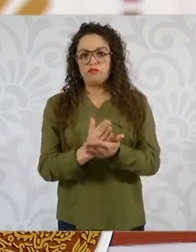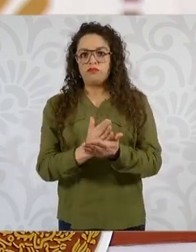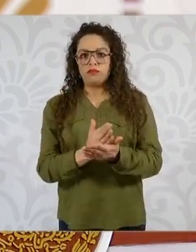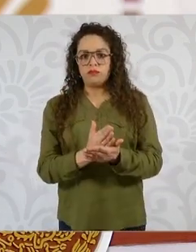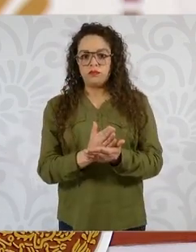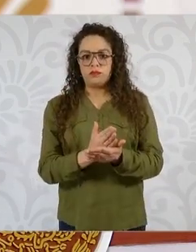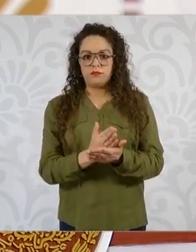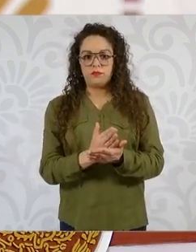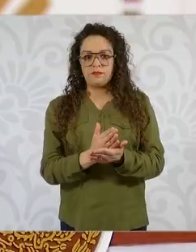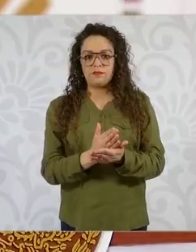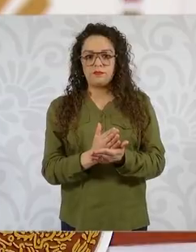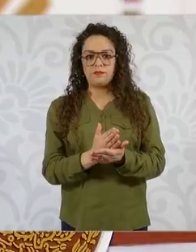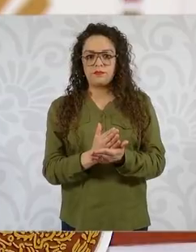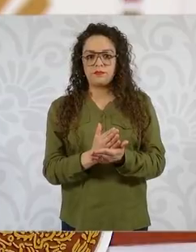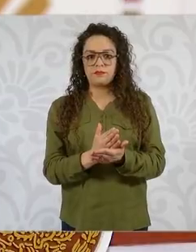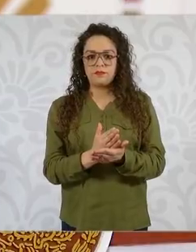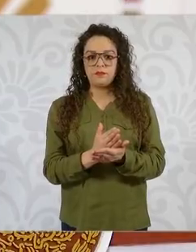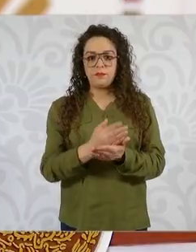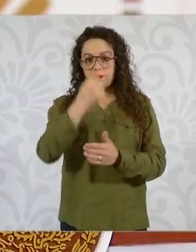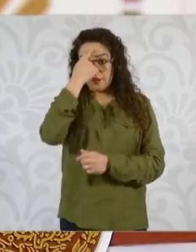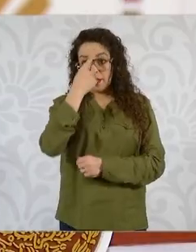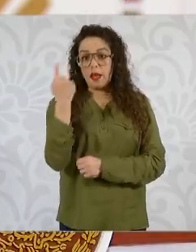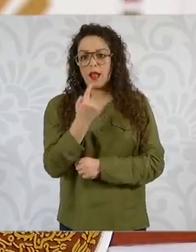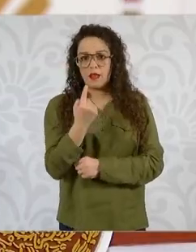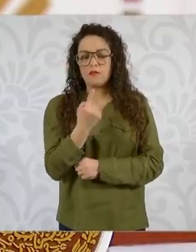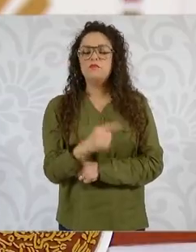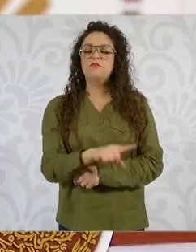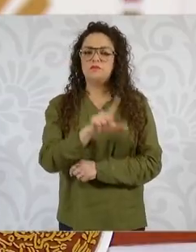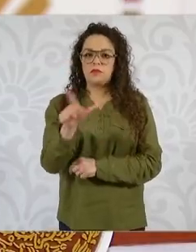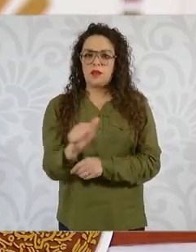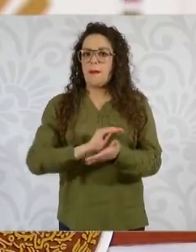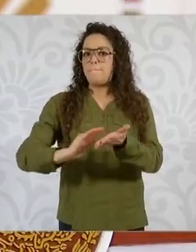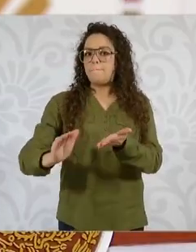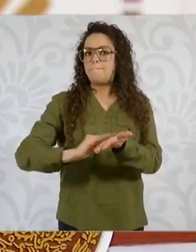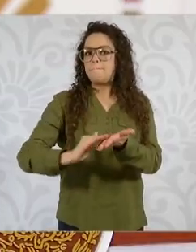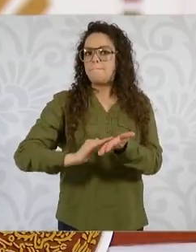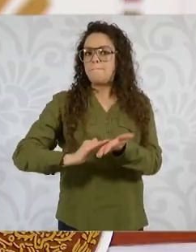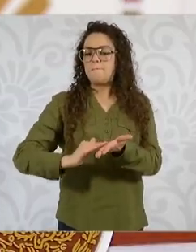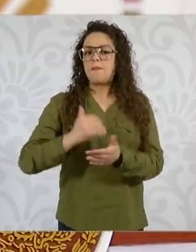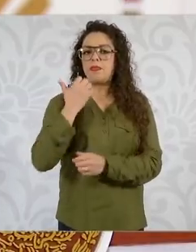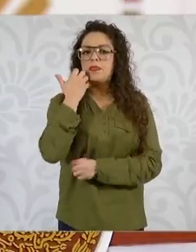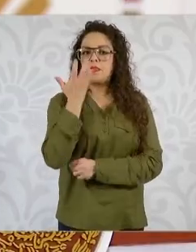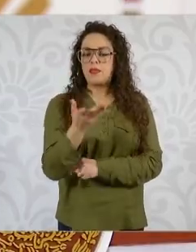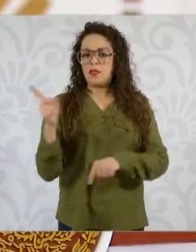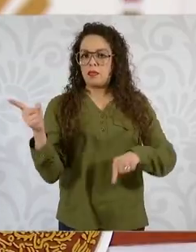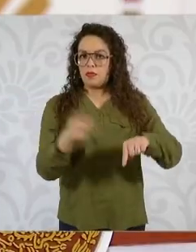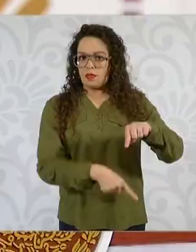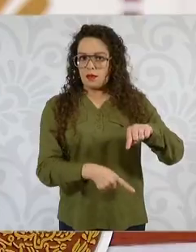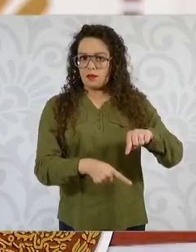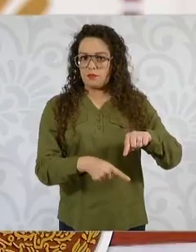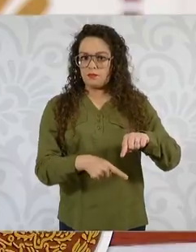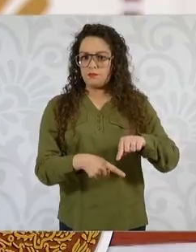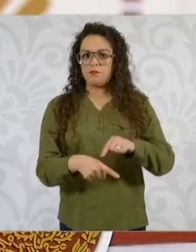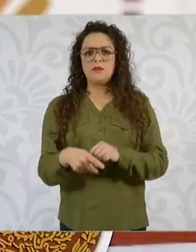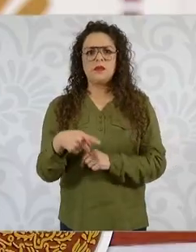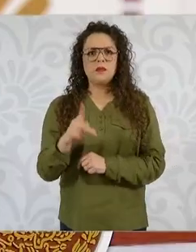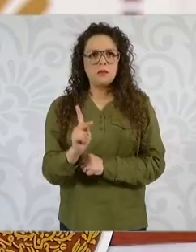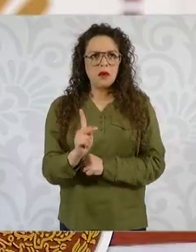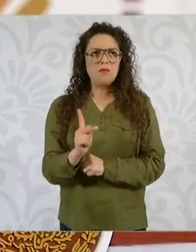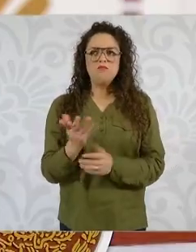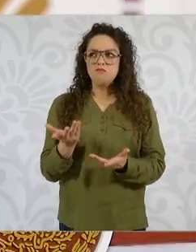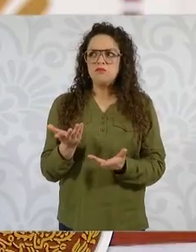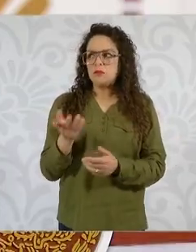restitutorios a efecto de que se eliminara. Ahora se ha resuelto, según entendemos,